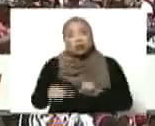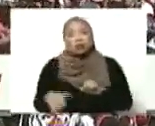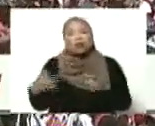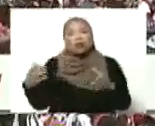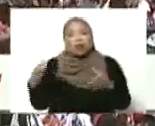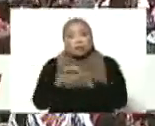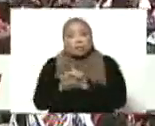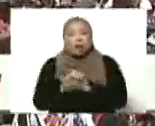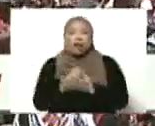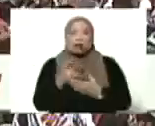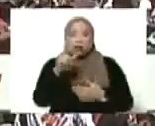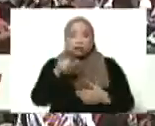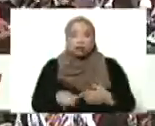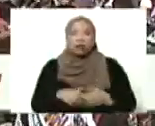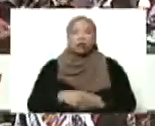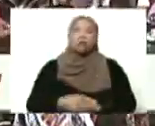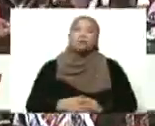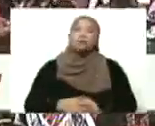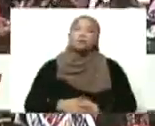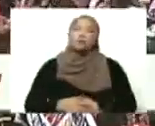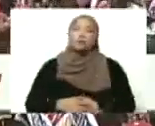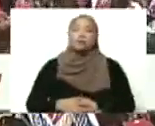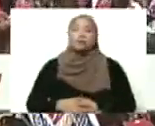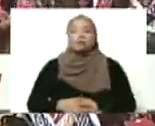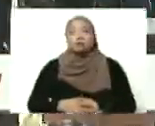rápido. Dicen,